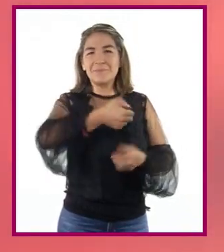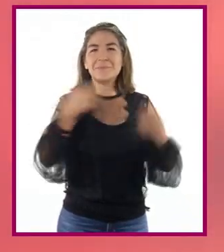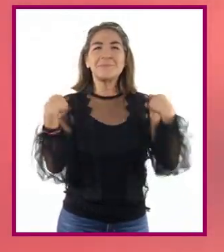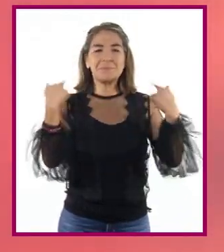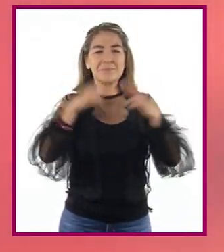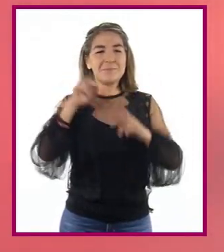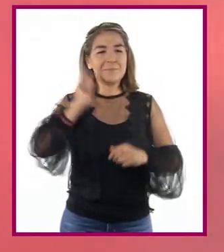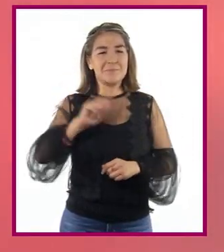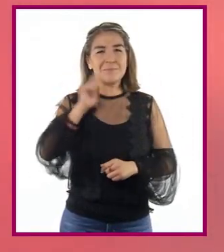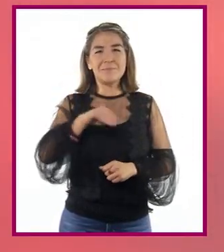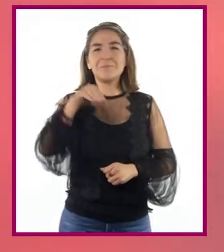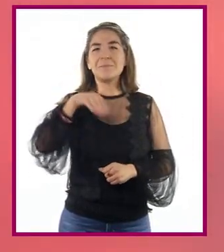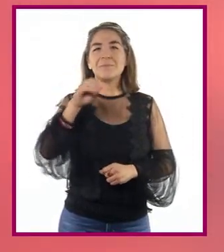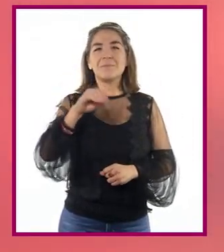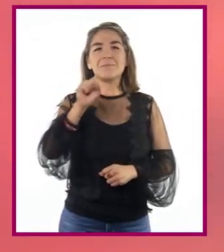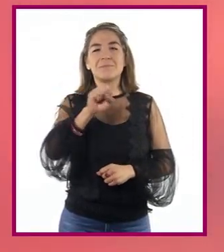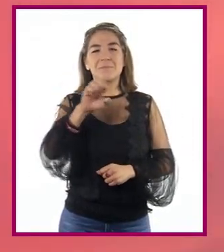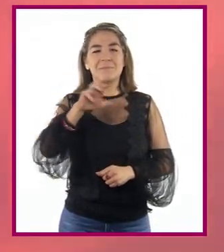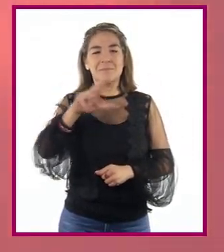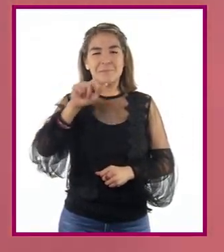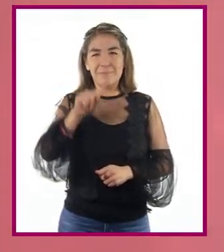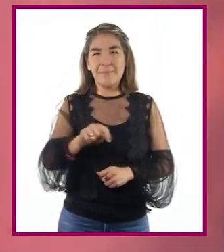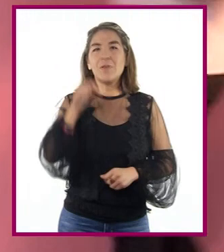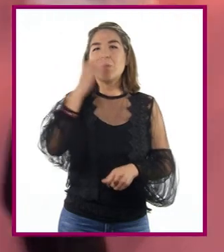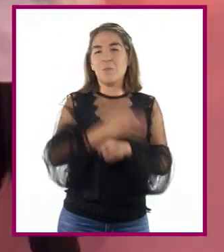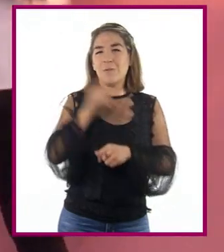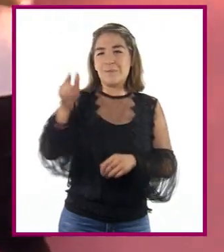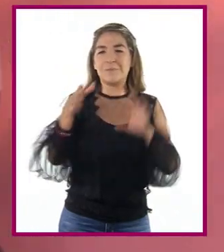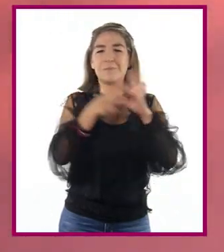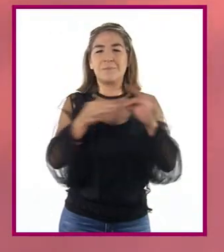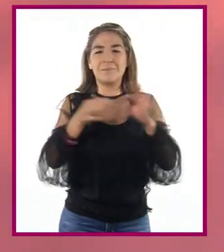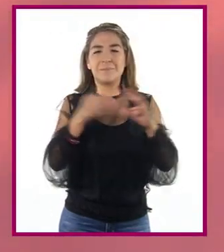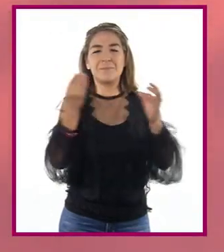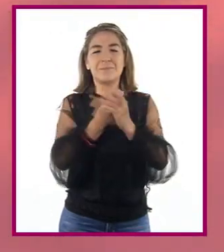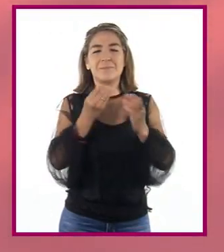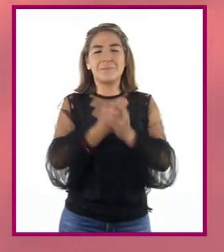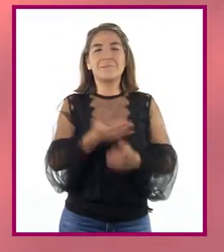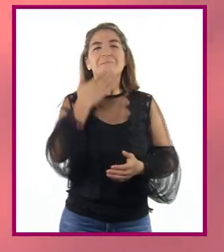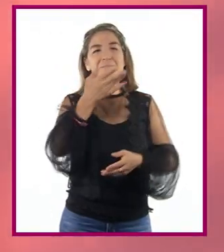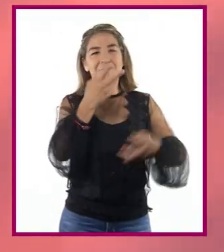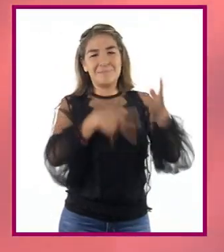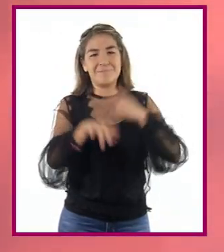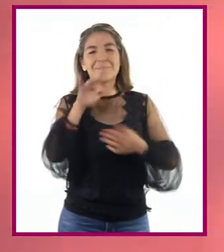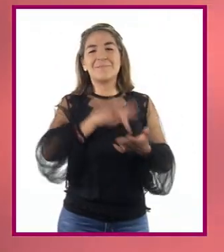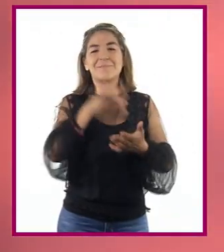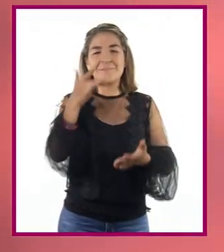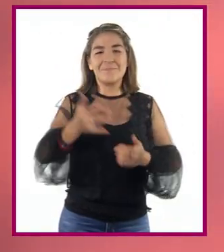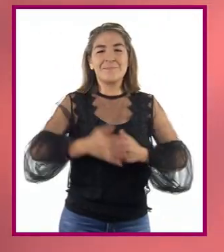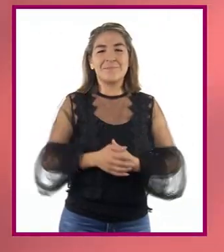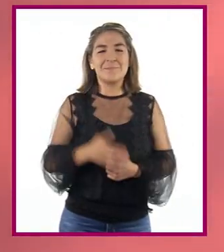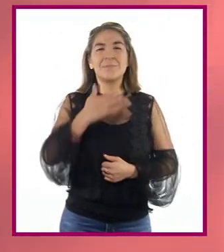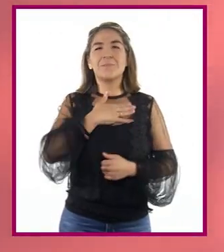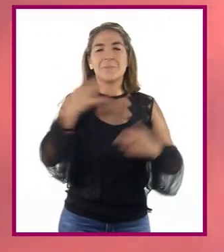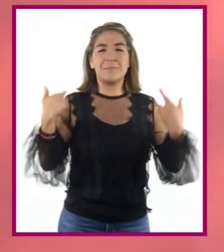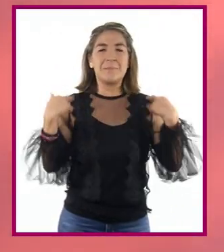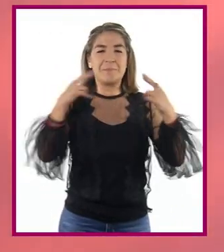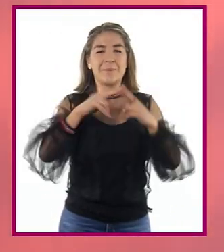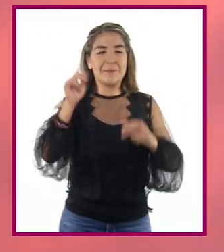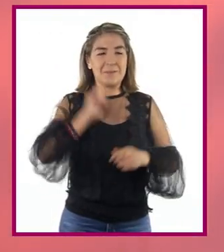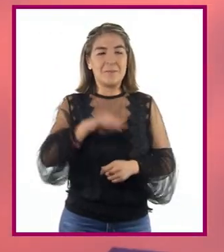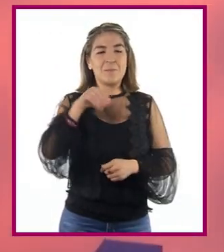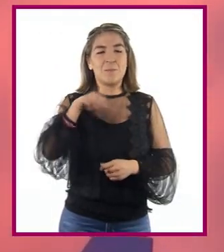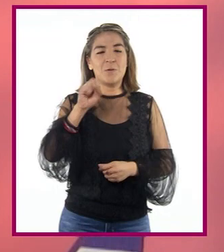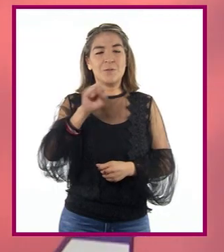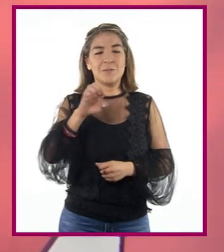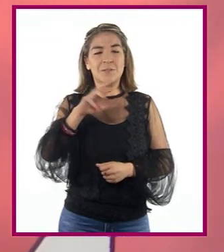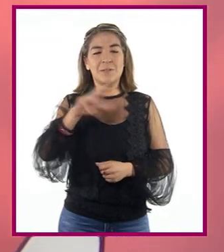profesora Montserrat Pérez Velázquez, quien dirigirá la sesión. Bienvenida, profesora. Muchas gracias, Enrique. Soy la profesora Montserrat